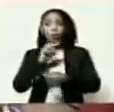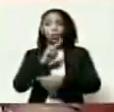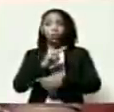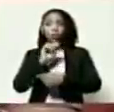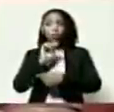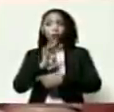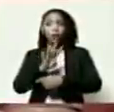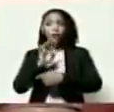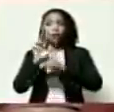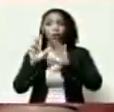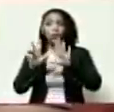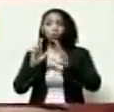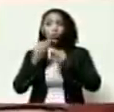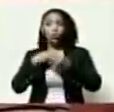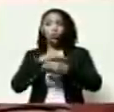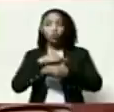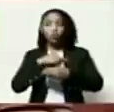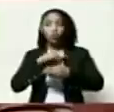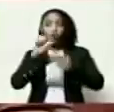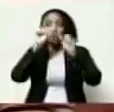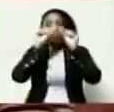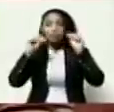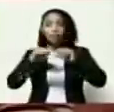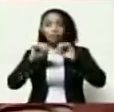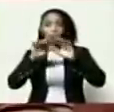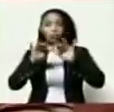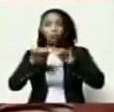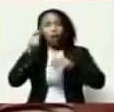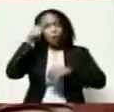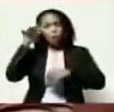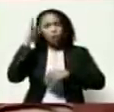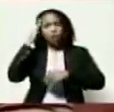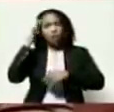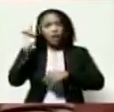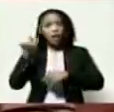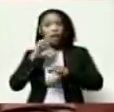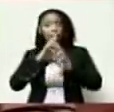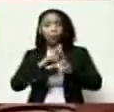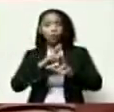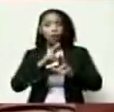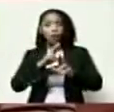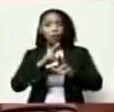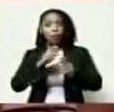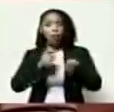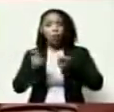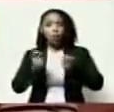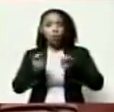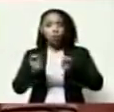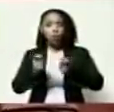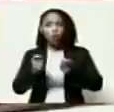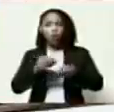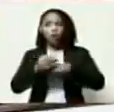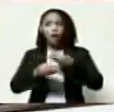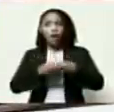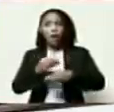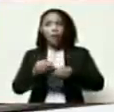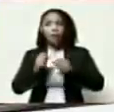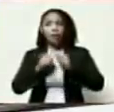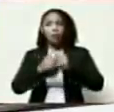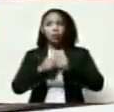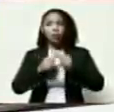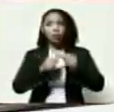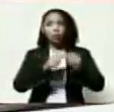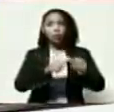2.248 que estamos sistematizando. El pueblo es sabio. Y ahí va a estar la respuesta para los controles, para la ejecución, para el